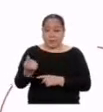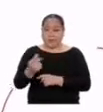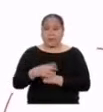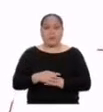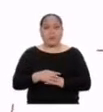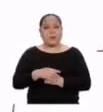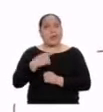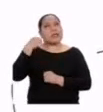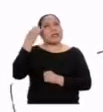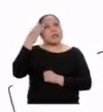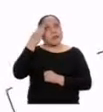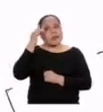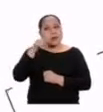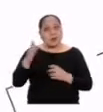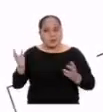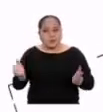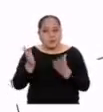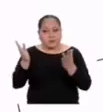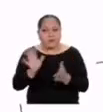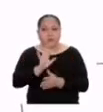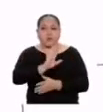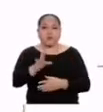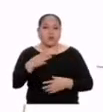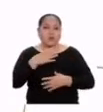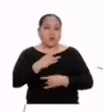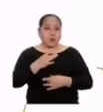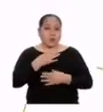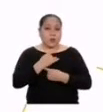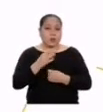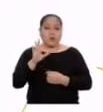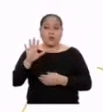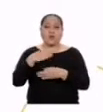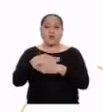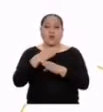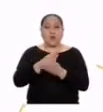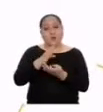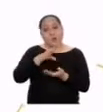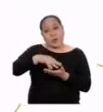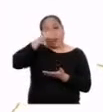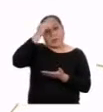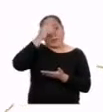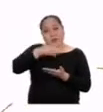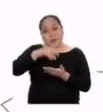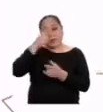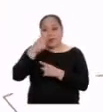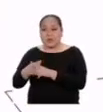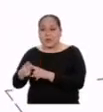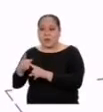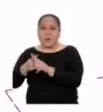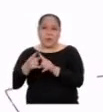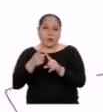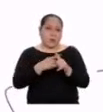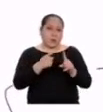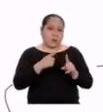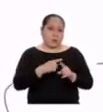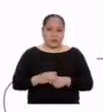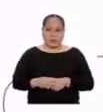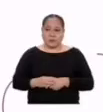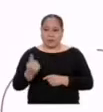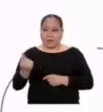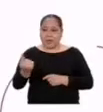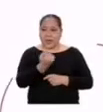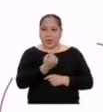las motivaciones, los intereses y la capacidad de aprendizaje son muy distintos entre los